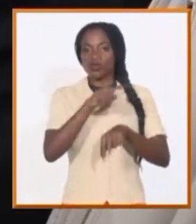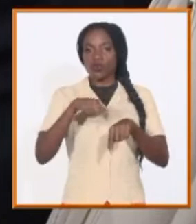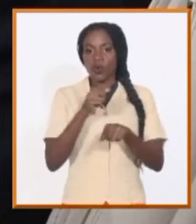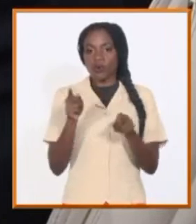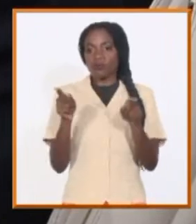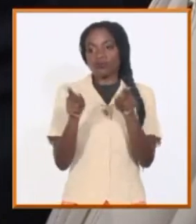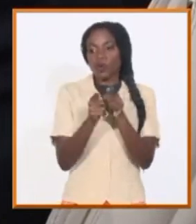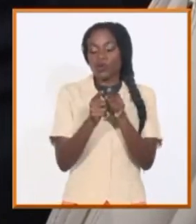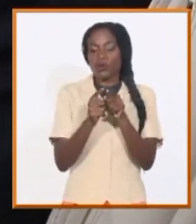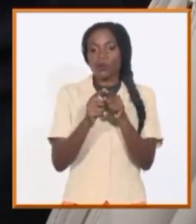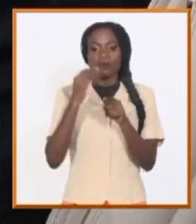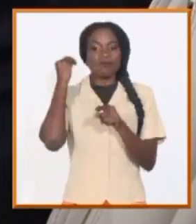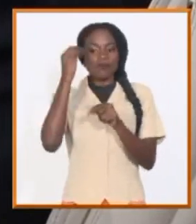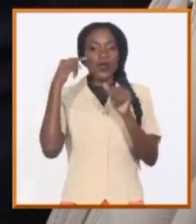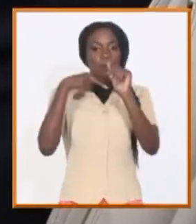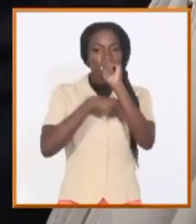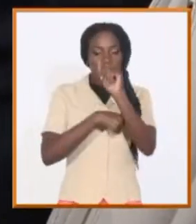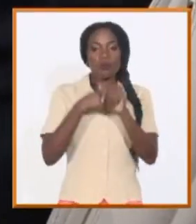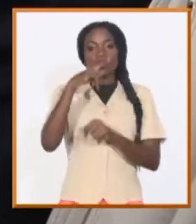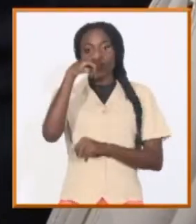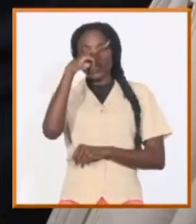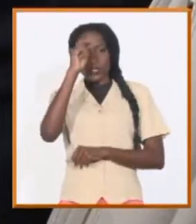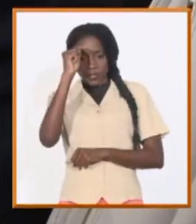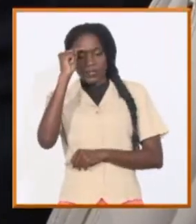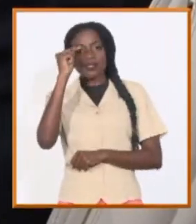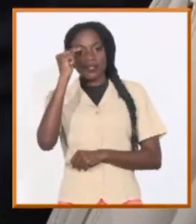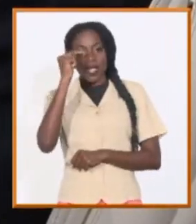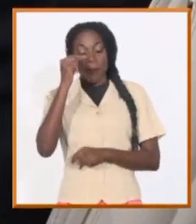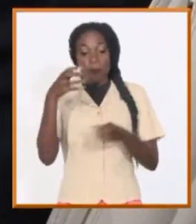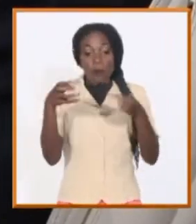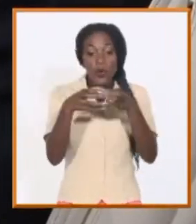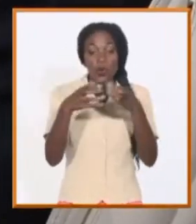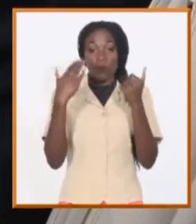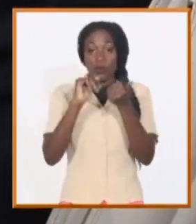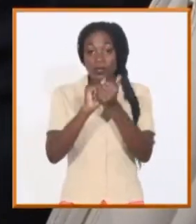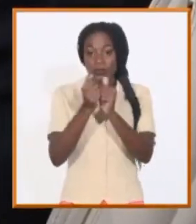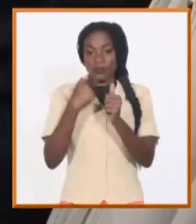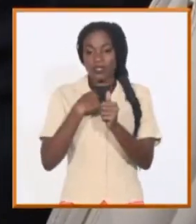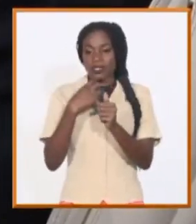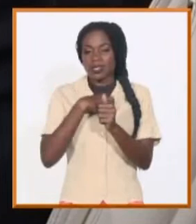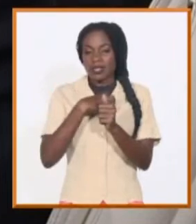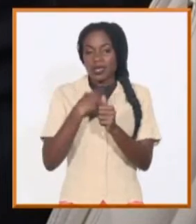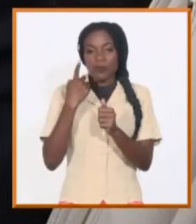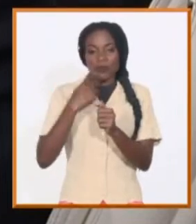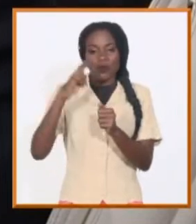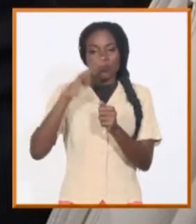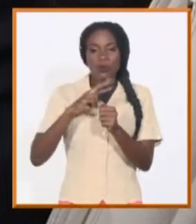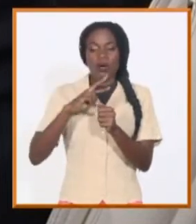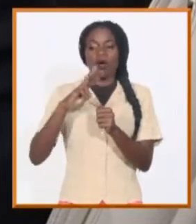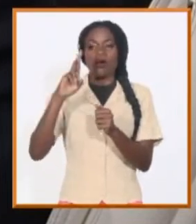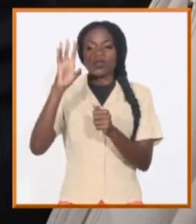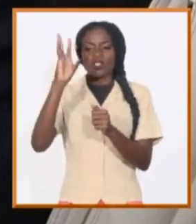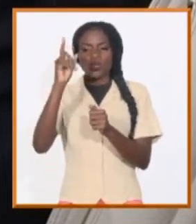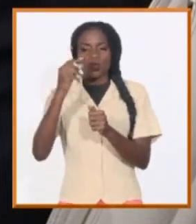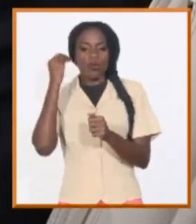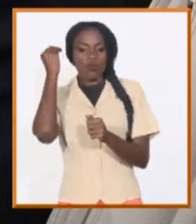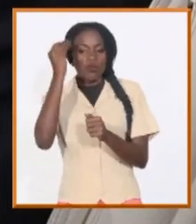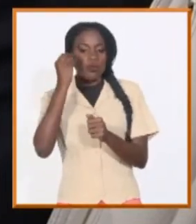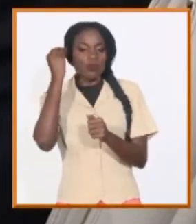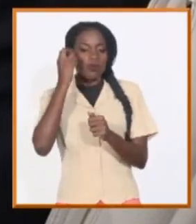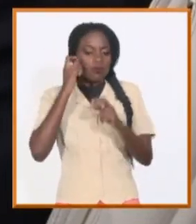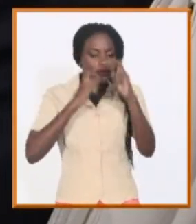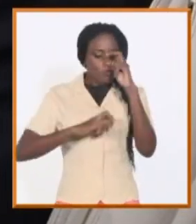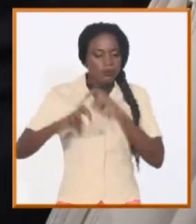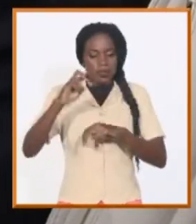a profundidad, pero sí, por supuesto, que el organismo deportivo ya tiene sus primeros esbozos de análisis de lo que han sido